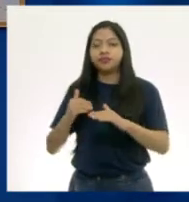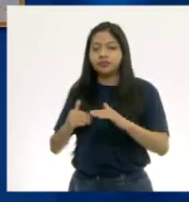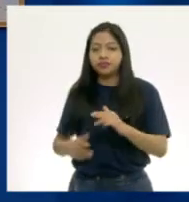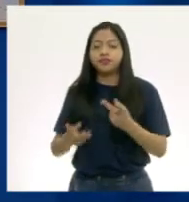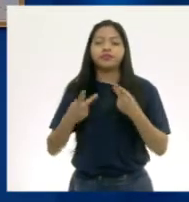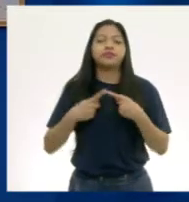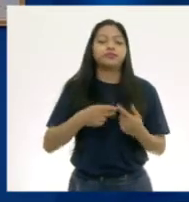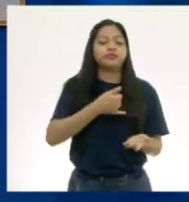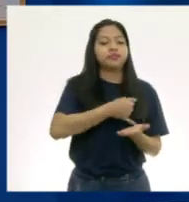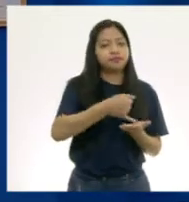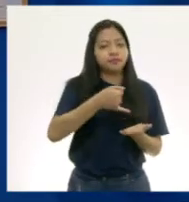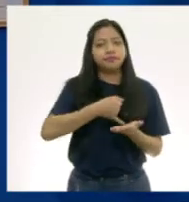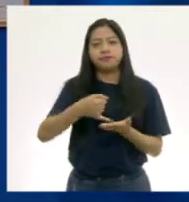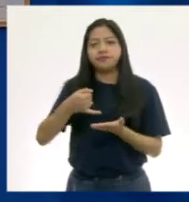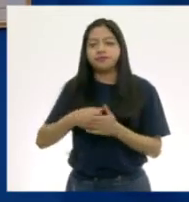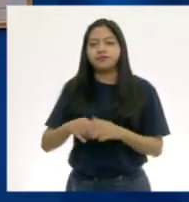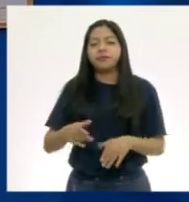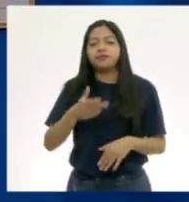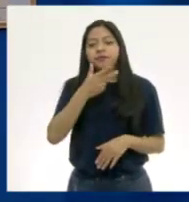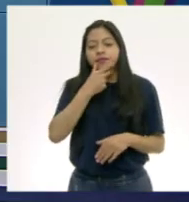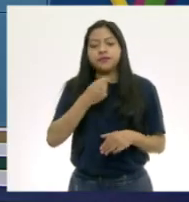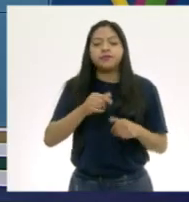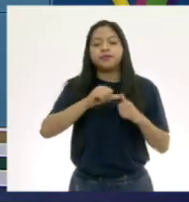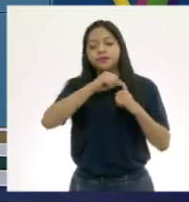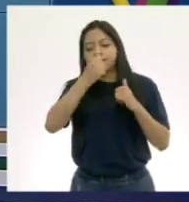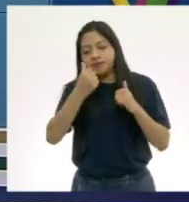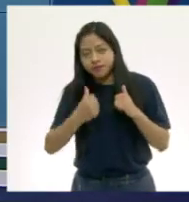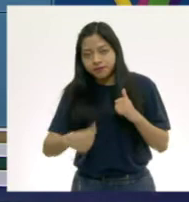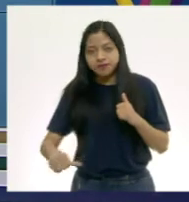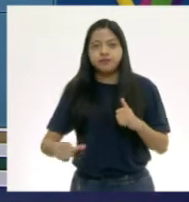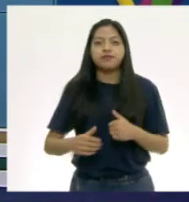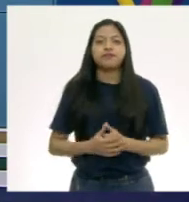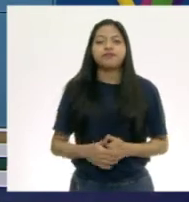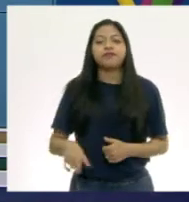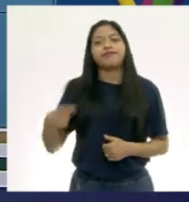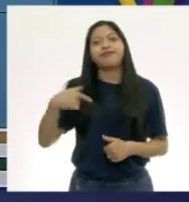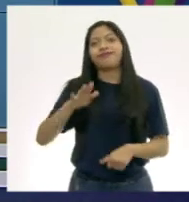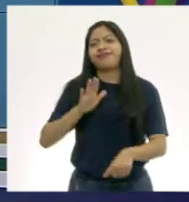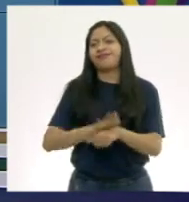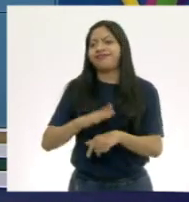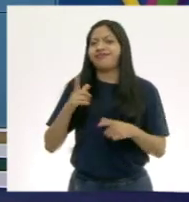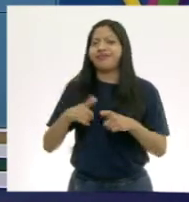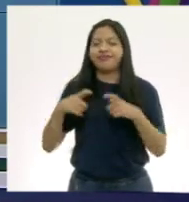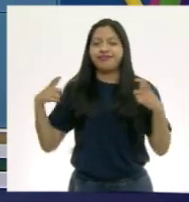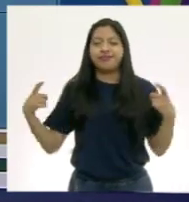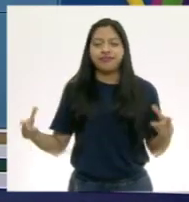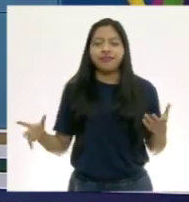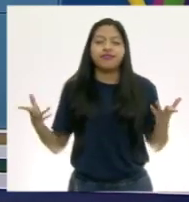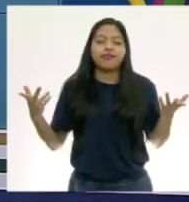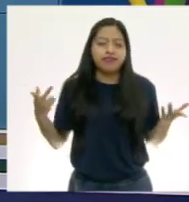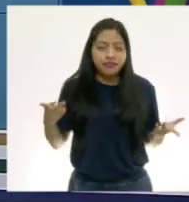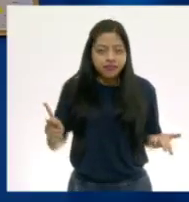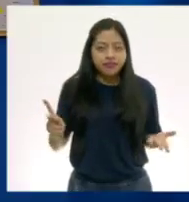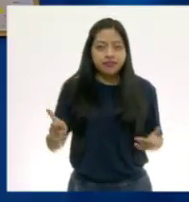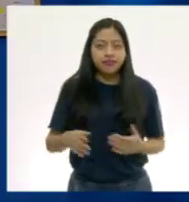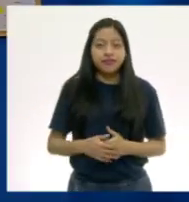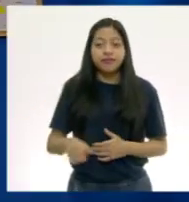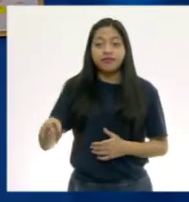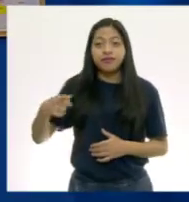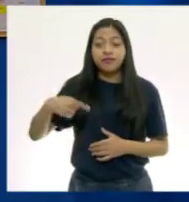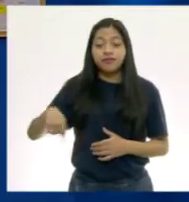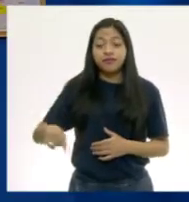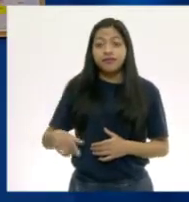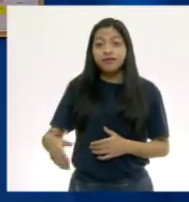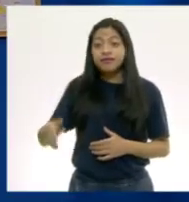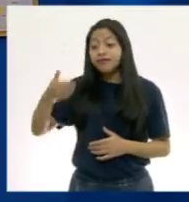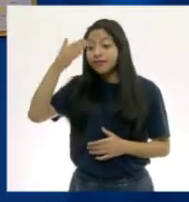y a los artesanos, Muy bien. que eran la mayor parte de la población, pero, paradójicamente, sobre ellos no conocemos